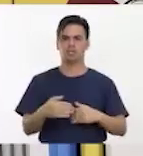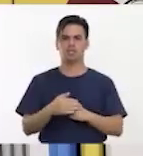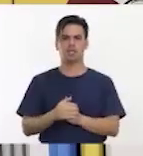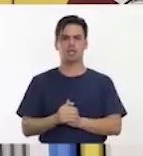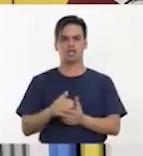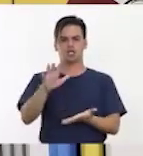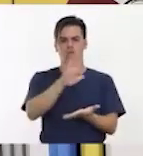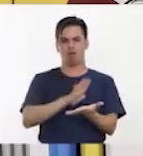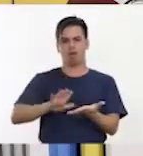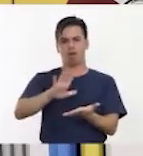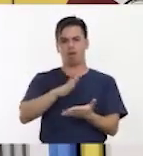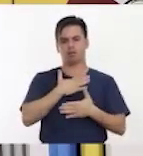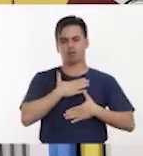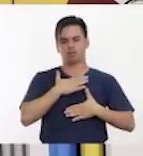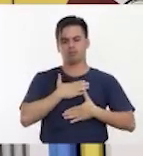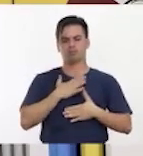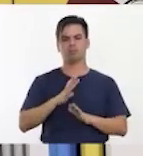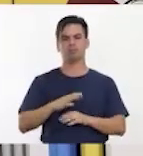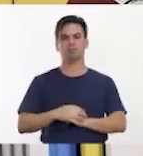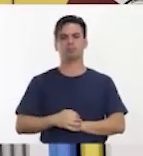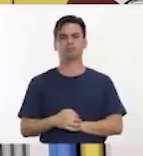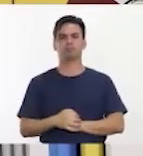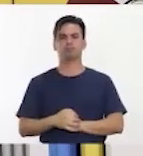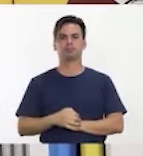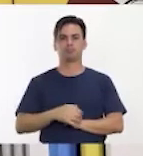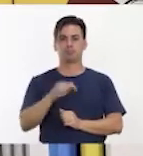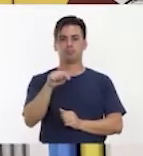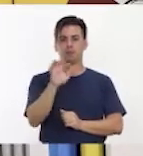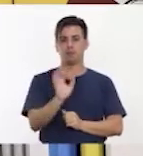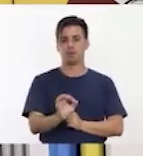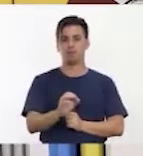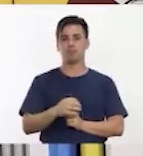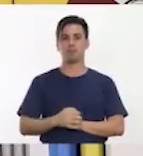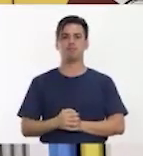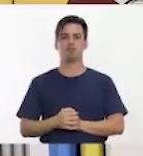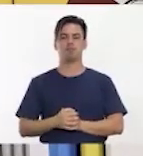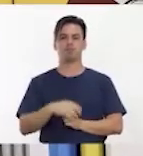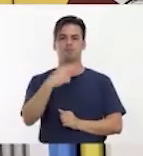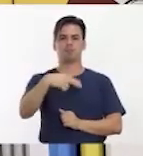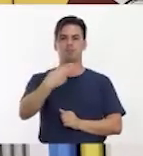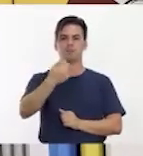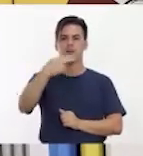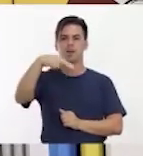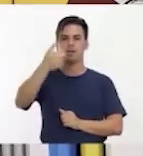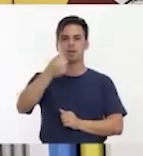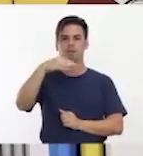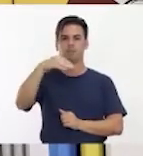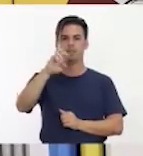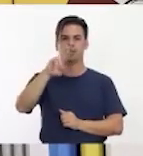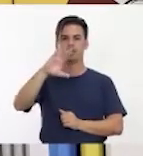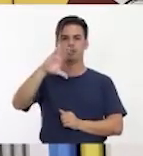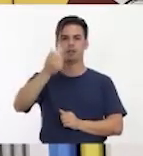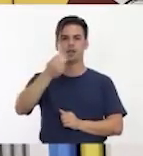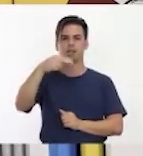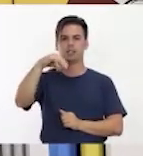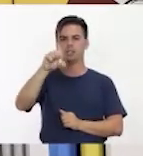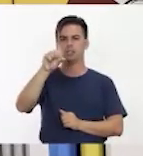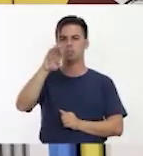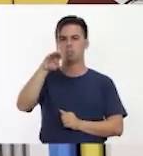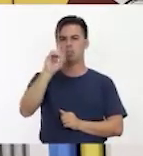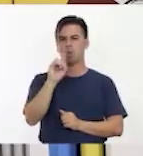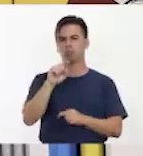esfera de influencia. Este panamericanismo va a ser impulsado a partir de